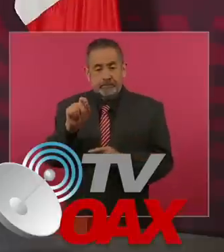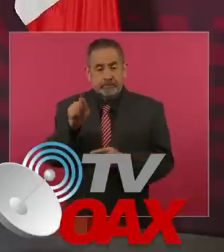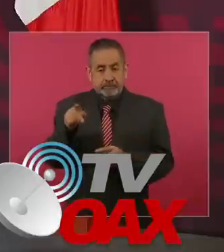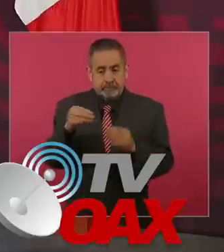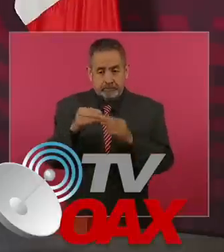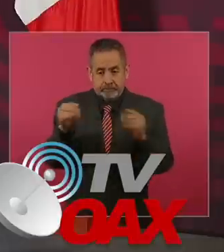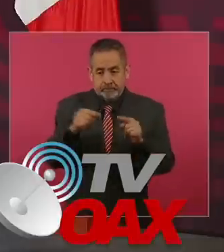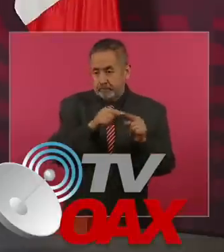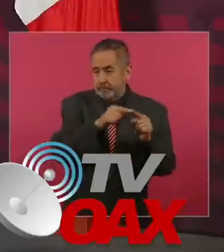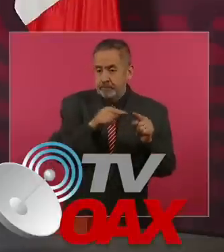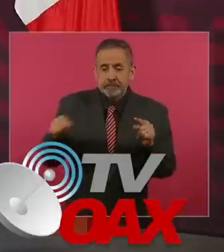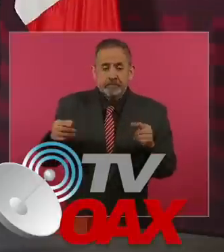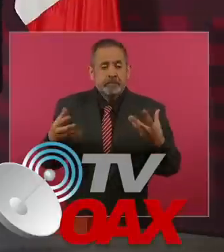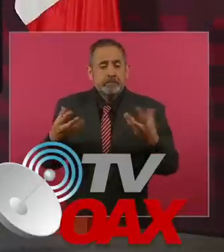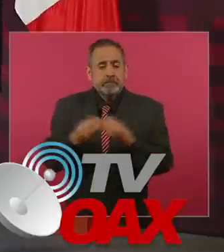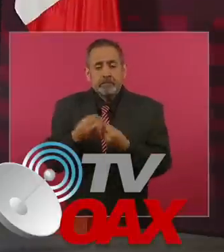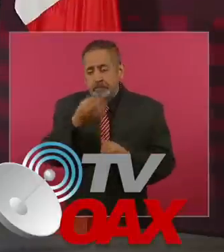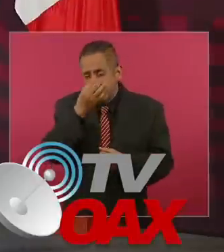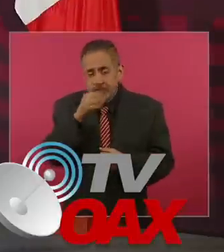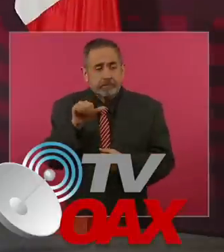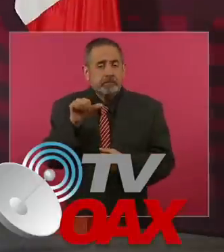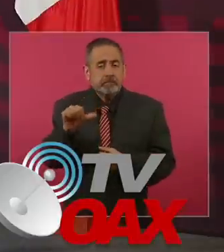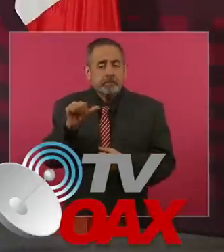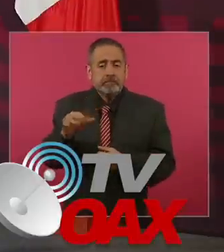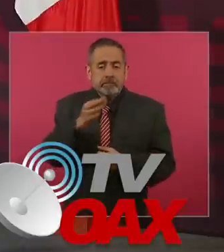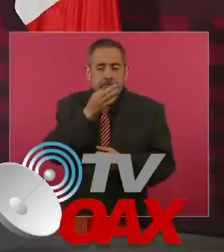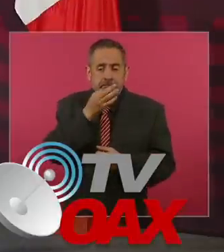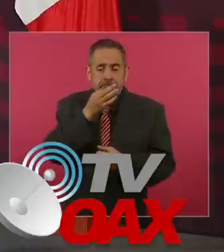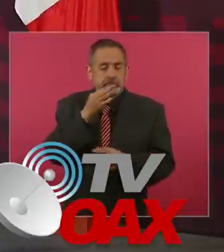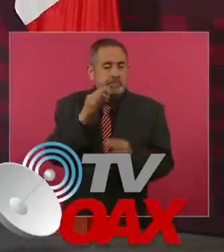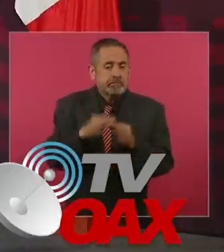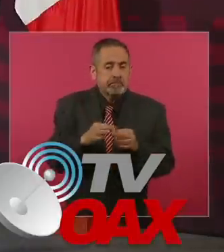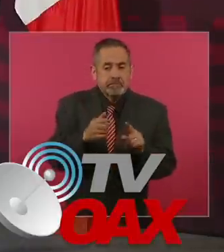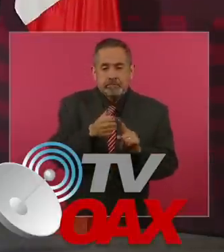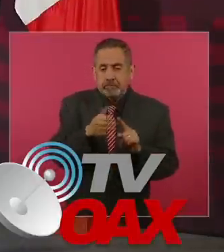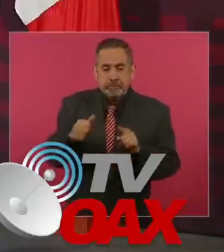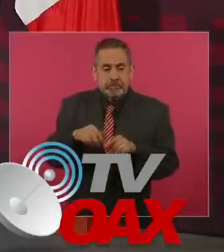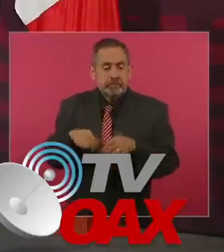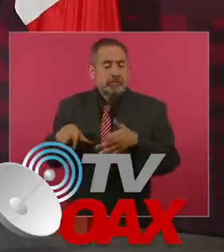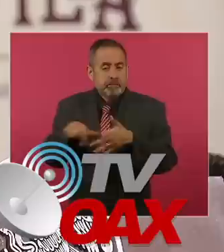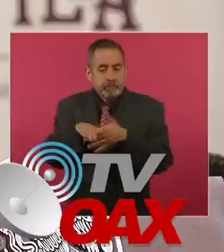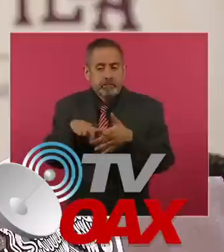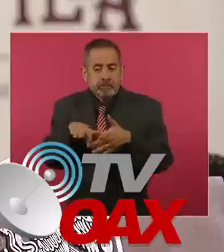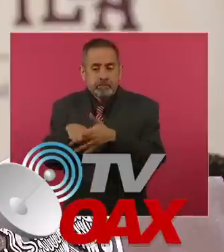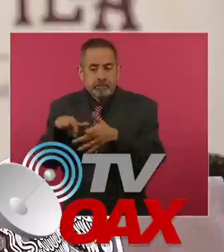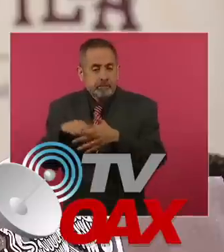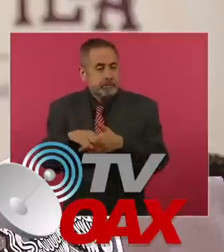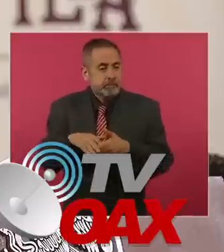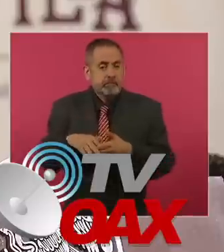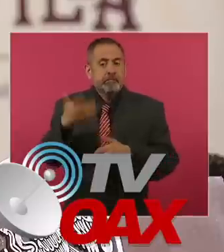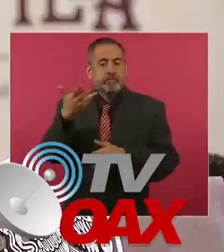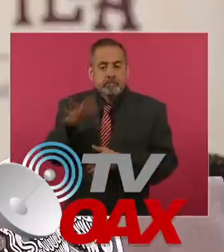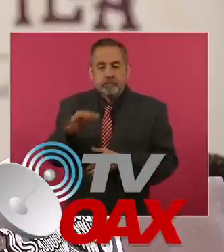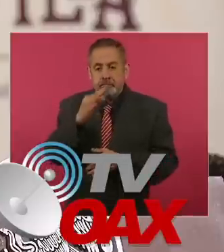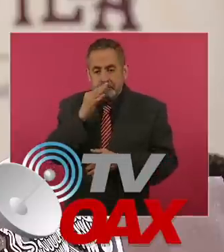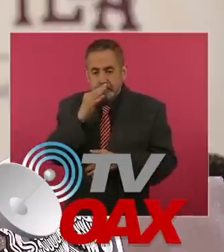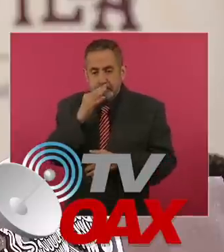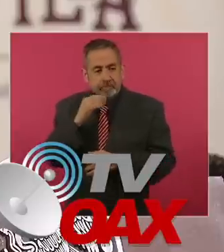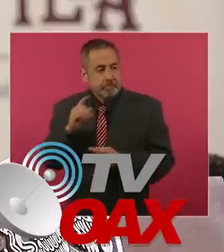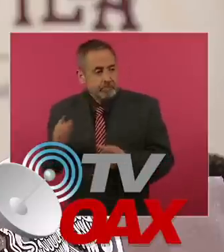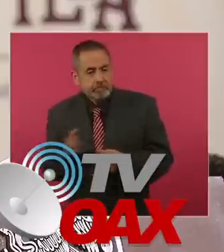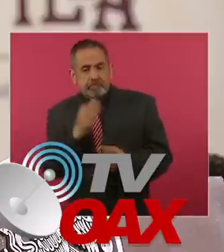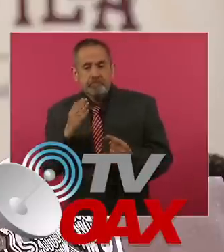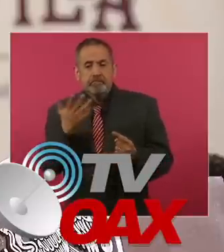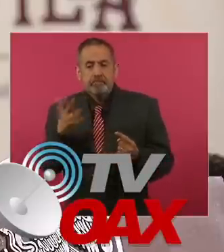será en solamente 16 minutos, y va a existir una frecuencia en cada una de las estaciones cada 10 minutos. Y el